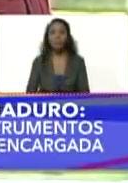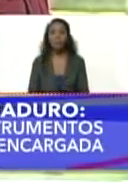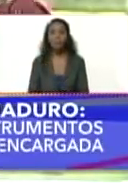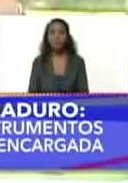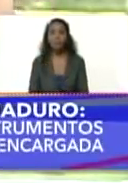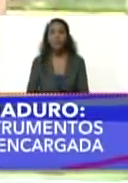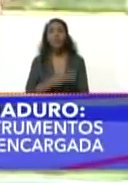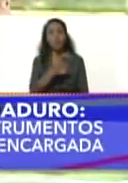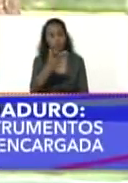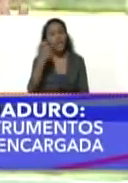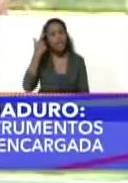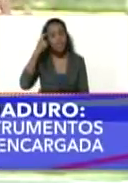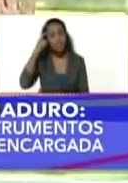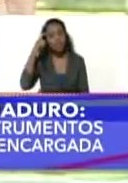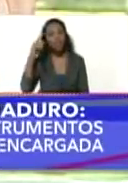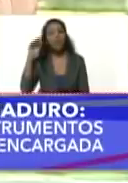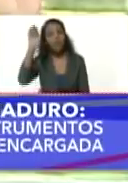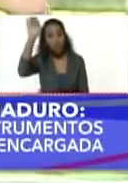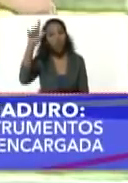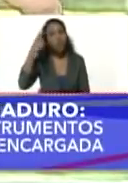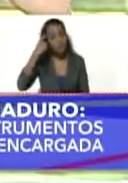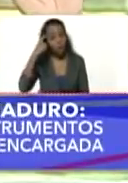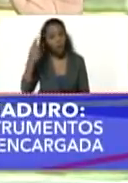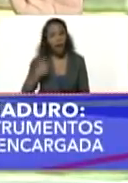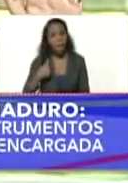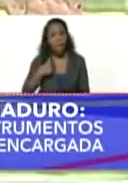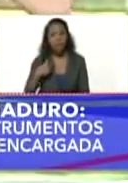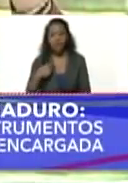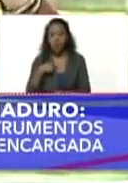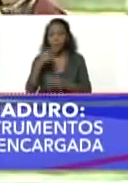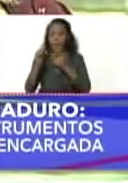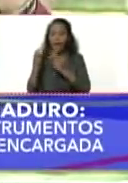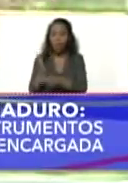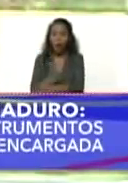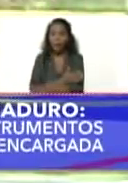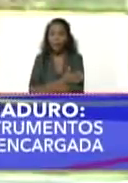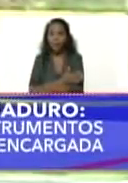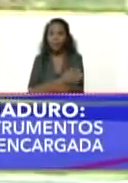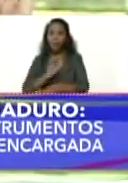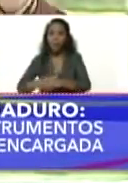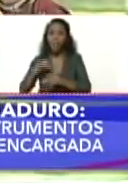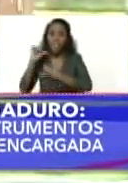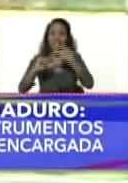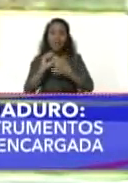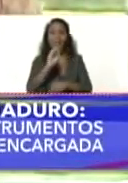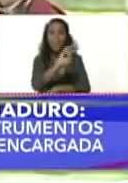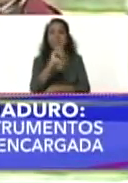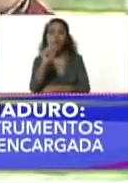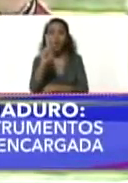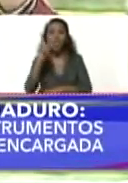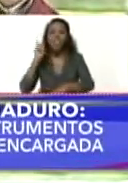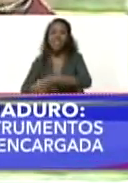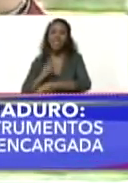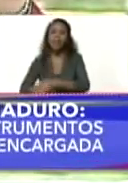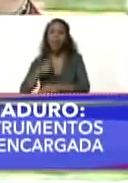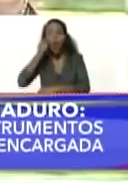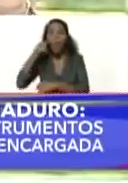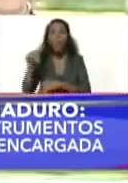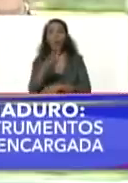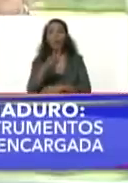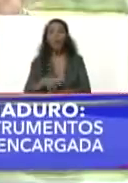Ustedes se acordarán de mí. El tiempo de los imperios llegará a su fin, porque el siglo XXI es el tiempo de los